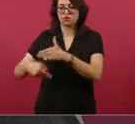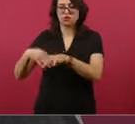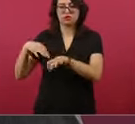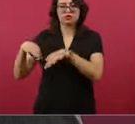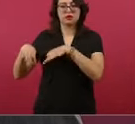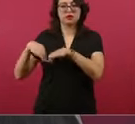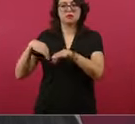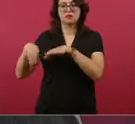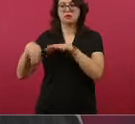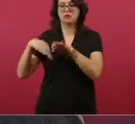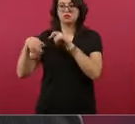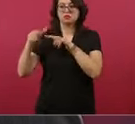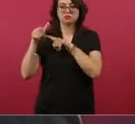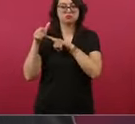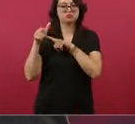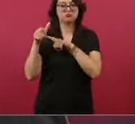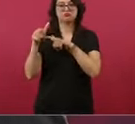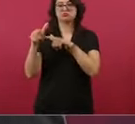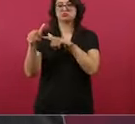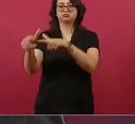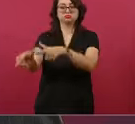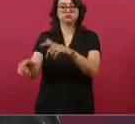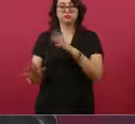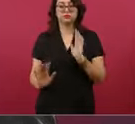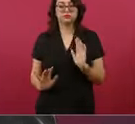estafeta, pero desde